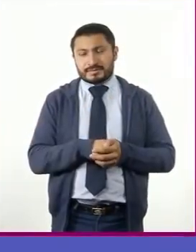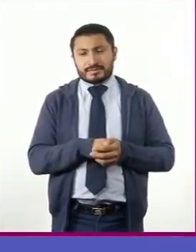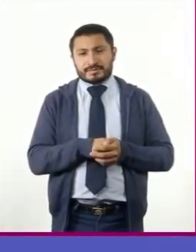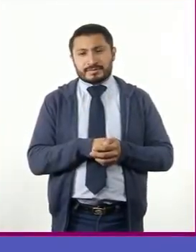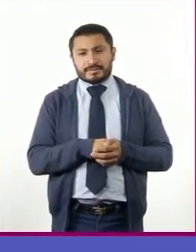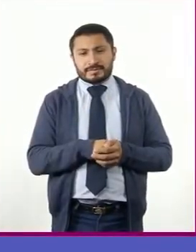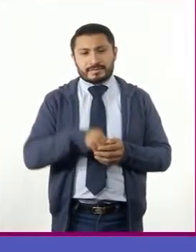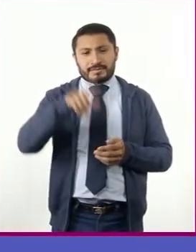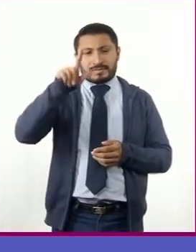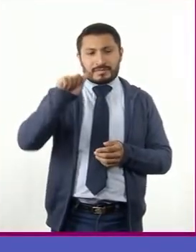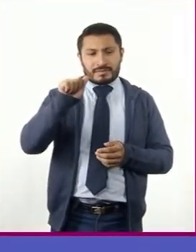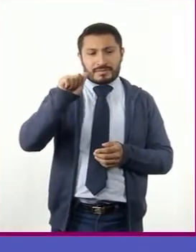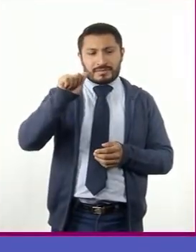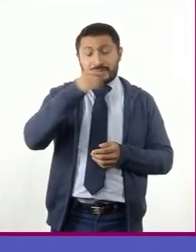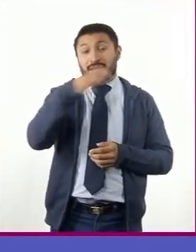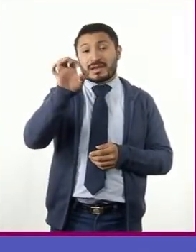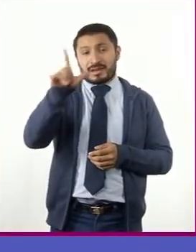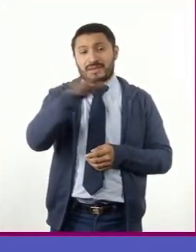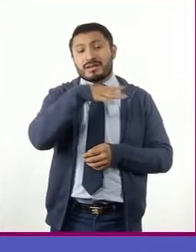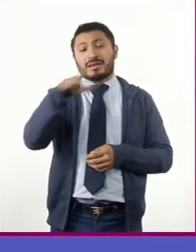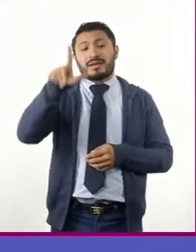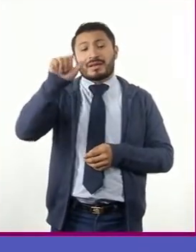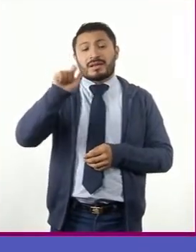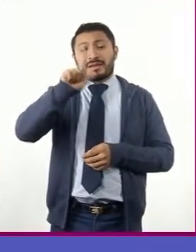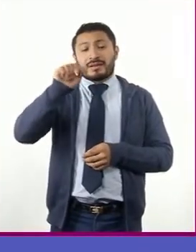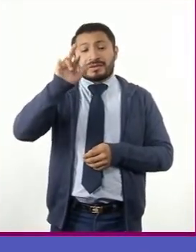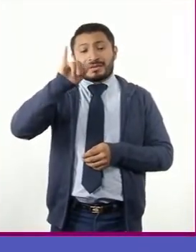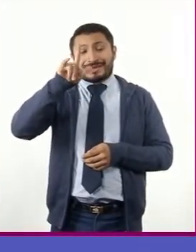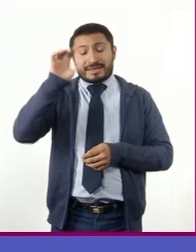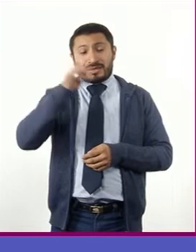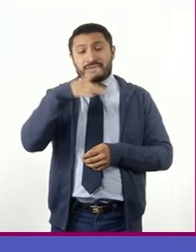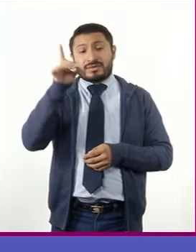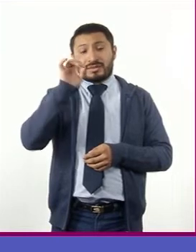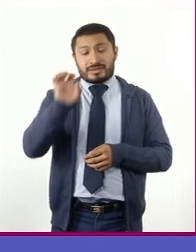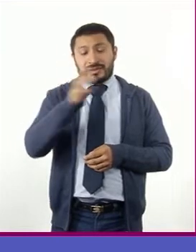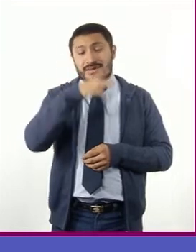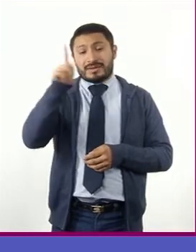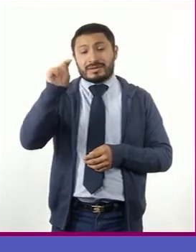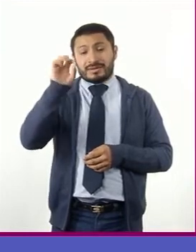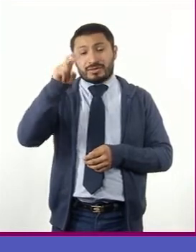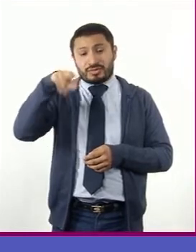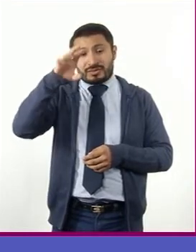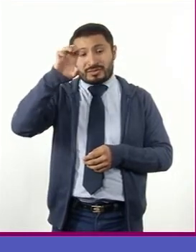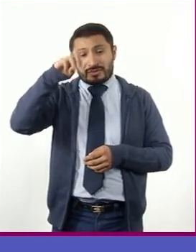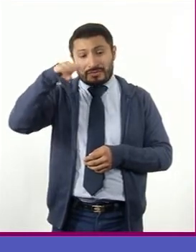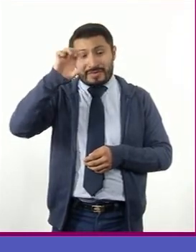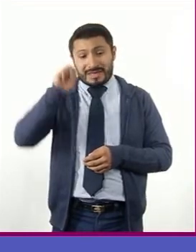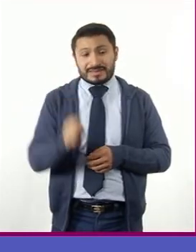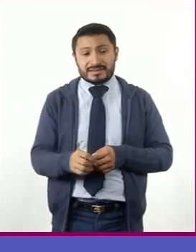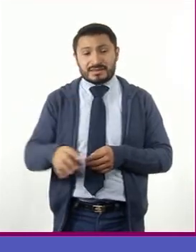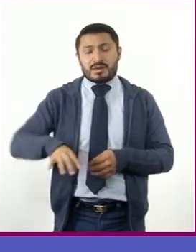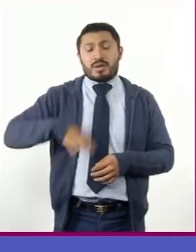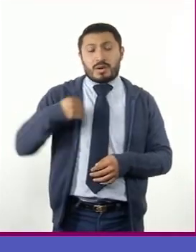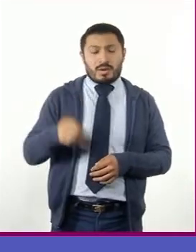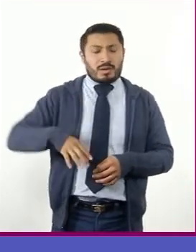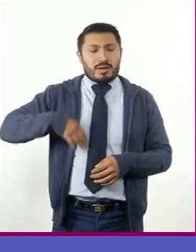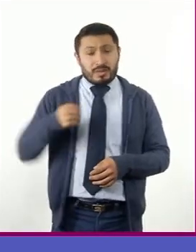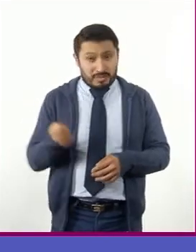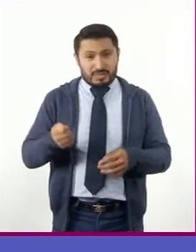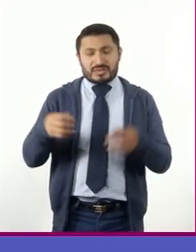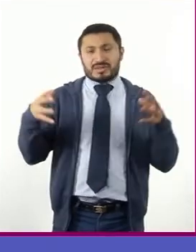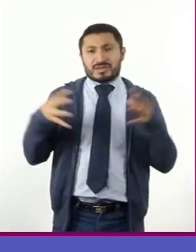El Lazarillo de Tormes, grupos sociales, pobreza, lucha por sobrevivir. Cántico